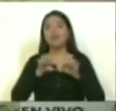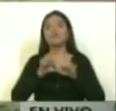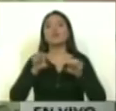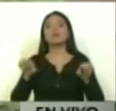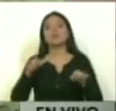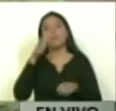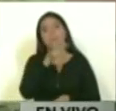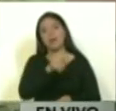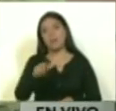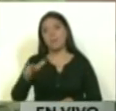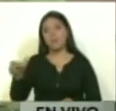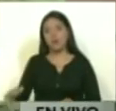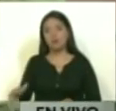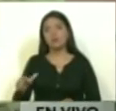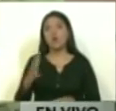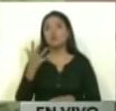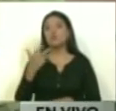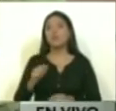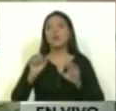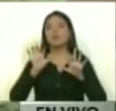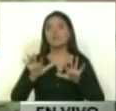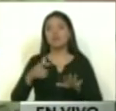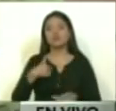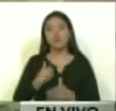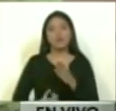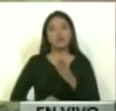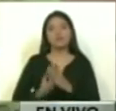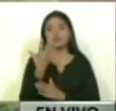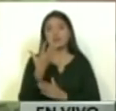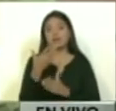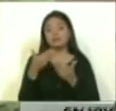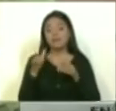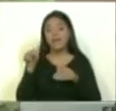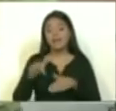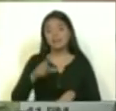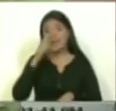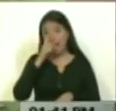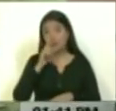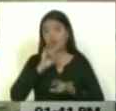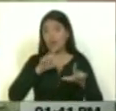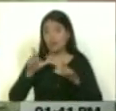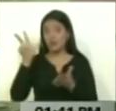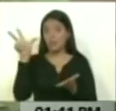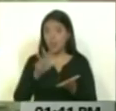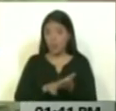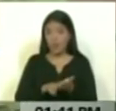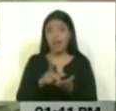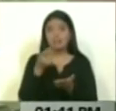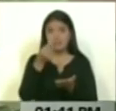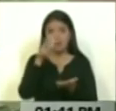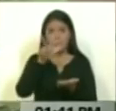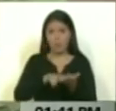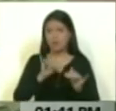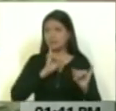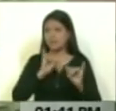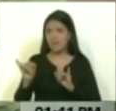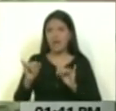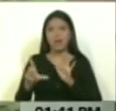pueblo sería la universidad número 10 y la voy a fundar, la voy a abrir este mismo año. Ya la aprobé, le aprobé los recursos, toda la parte